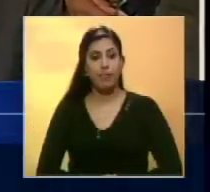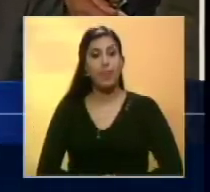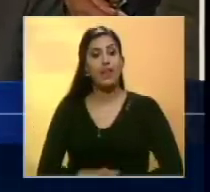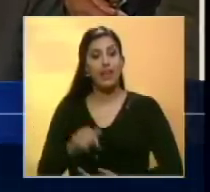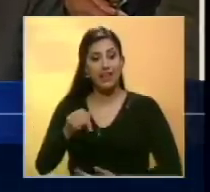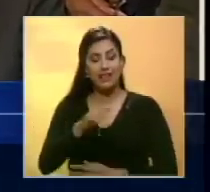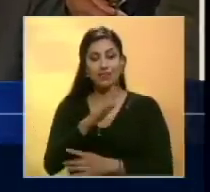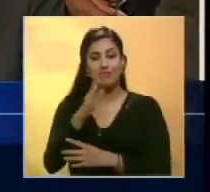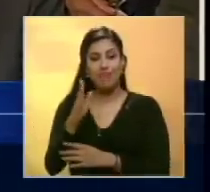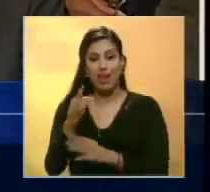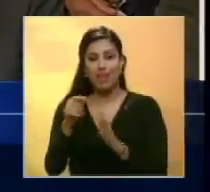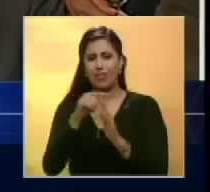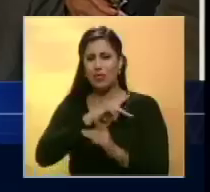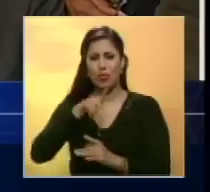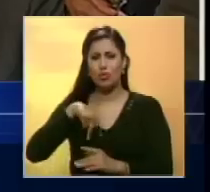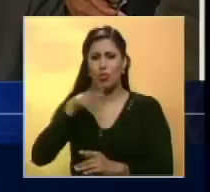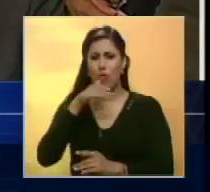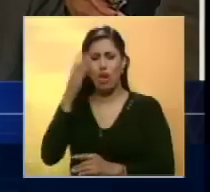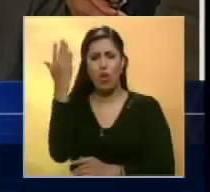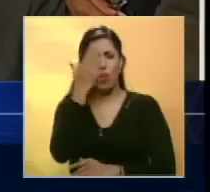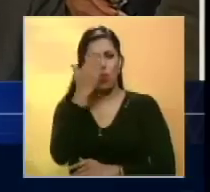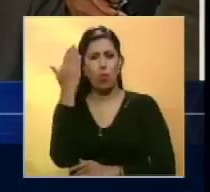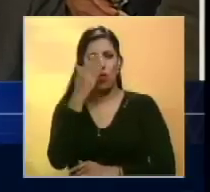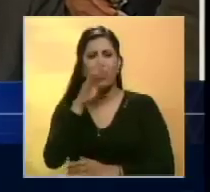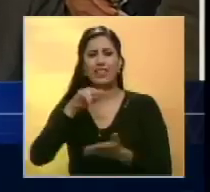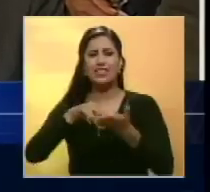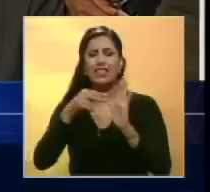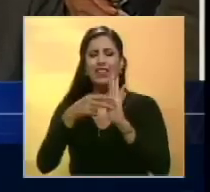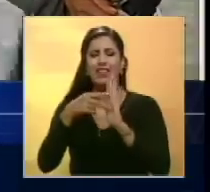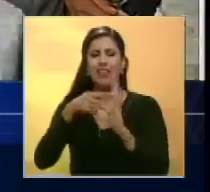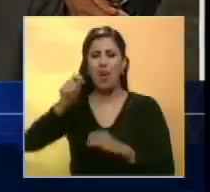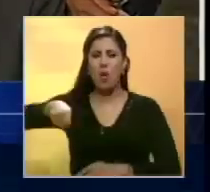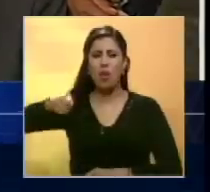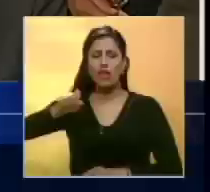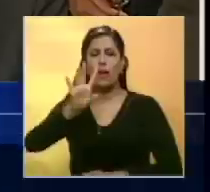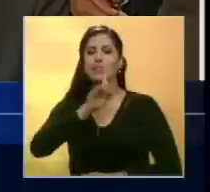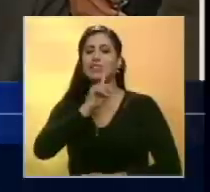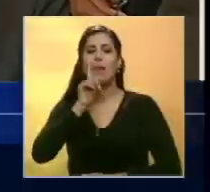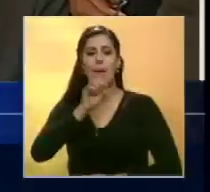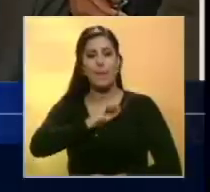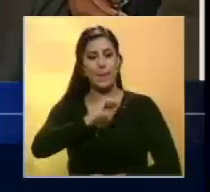esta sentencia no tenemos ninguna duda en calificarle como una sentencia del miedo.